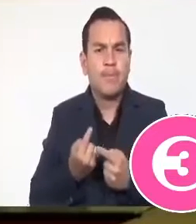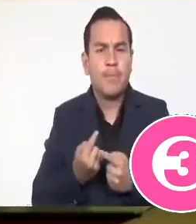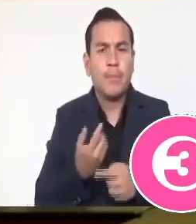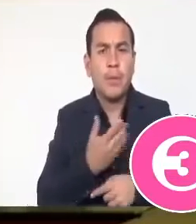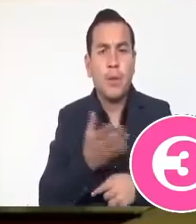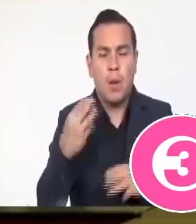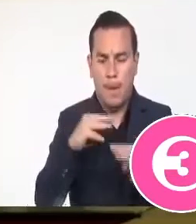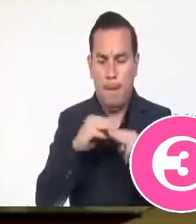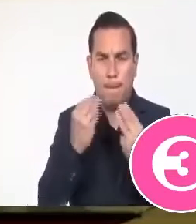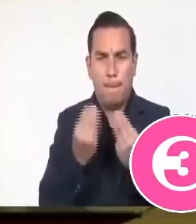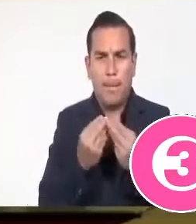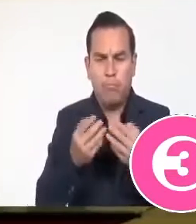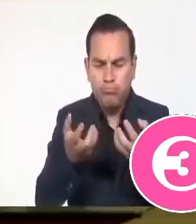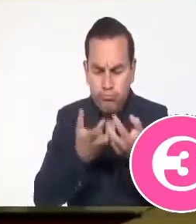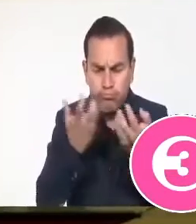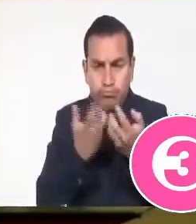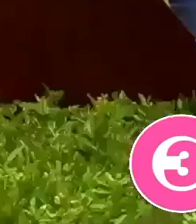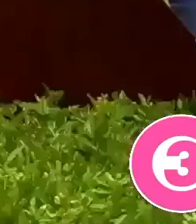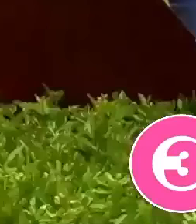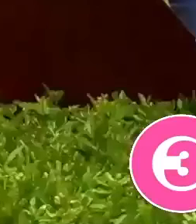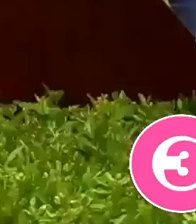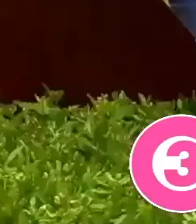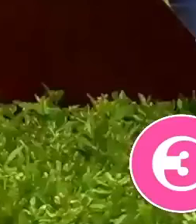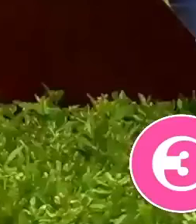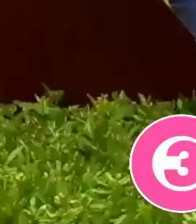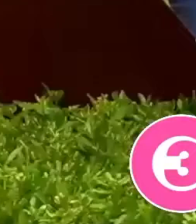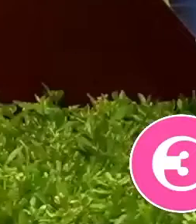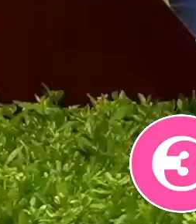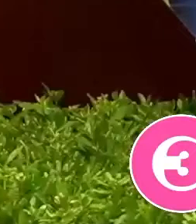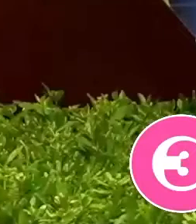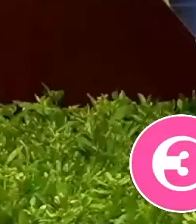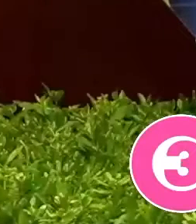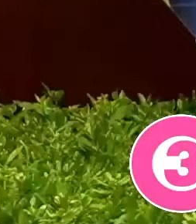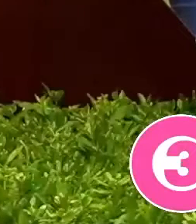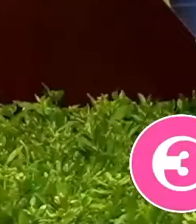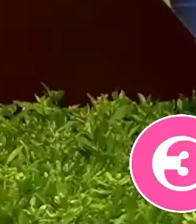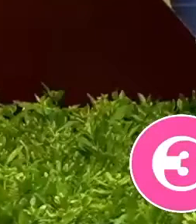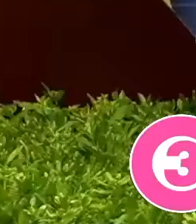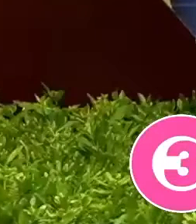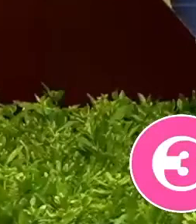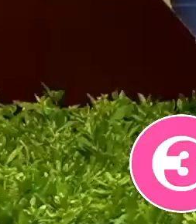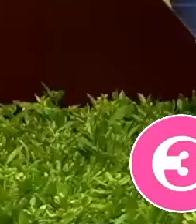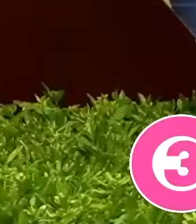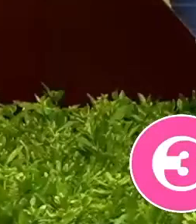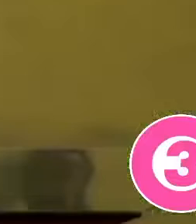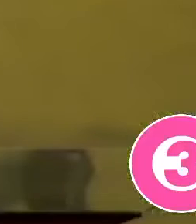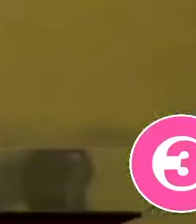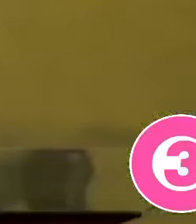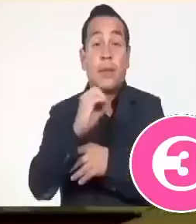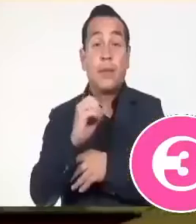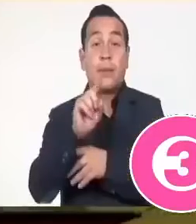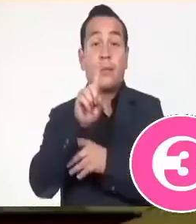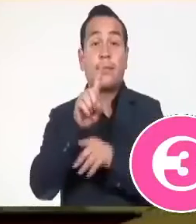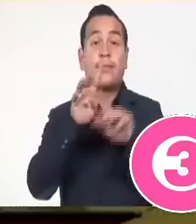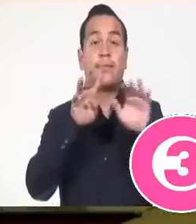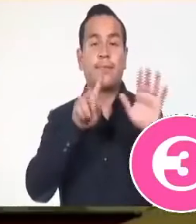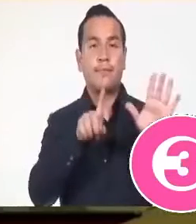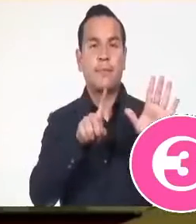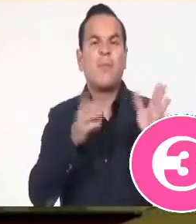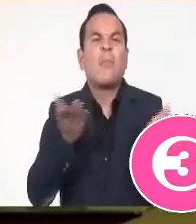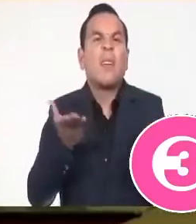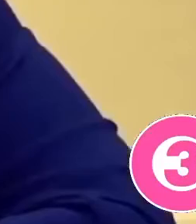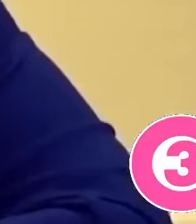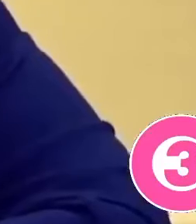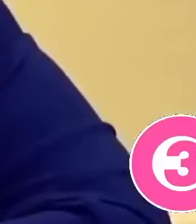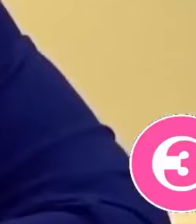penales de pandilleros de los centros penales comunes el mandatario dio estas declaraciones en medio de una reunión a la que convocó al gabinete